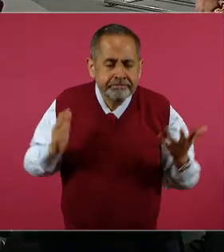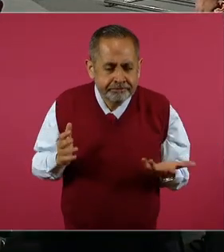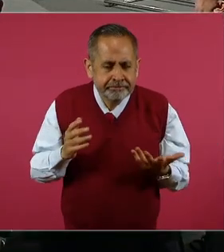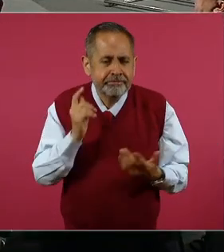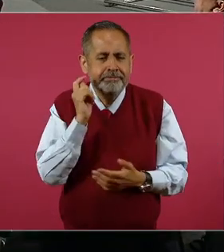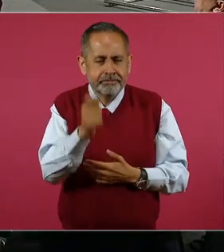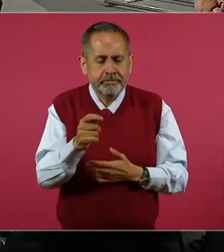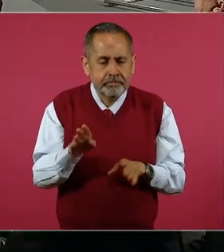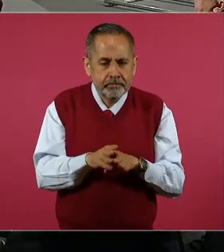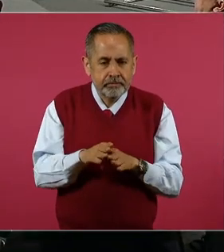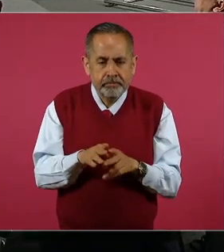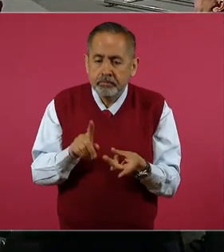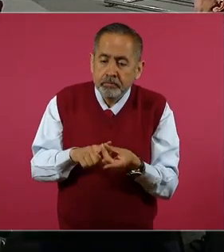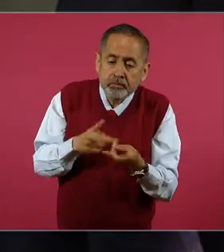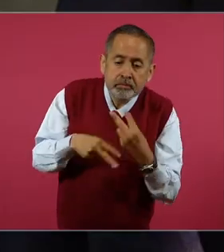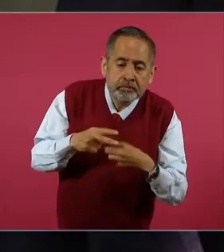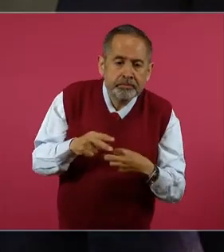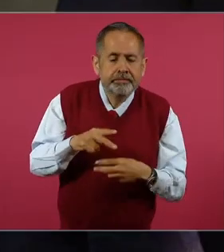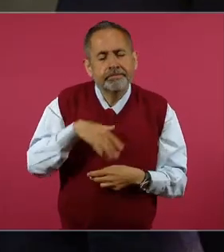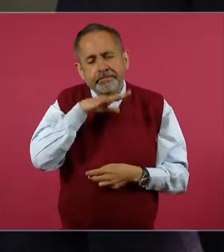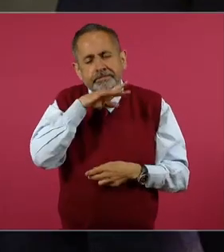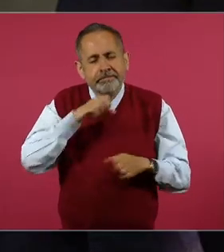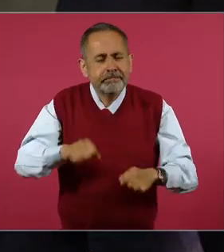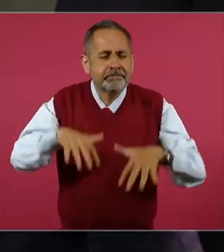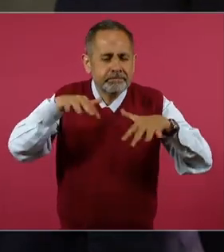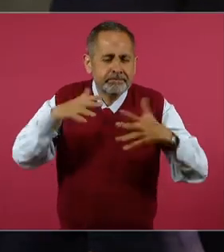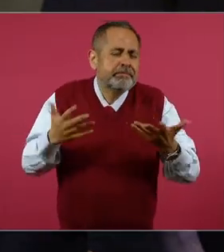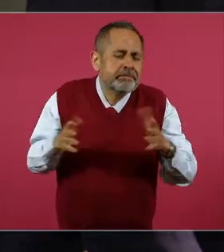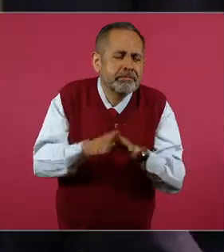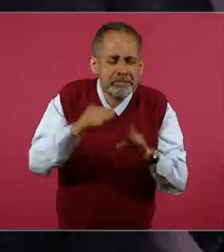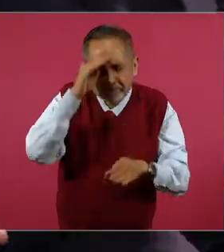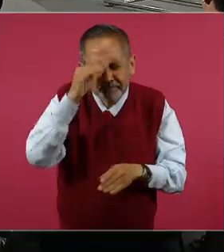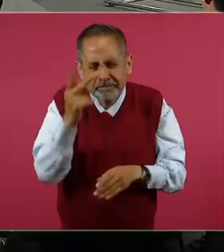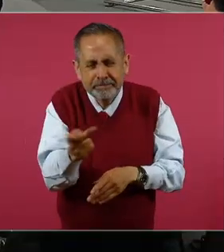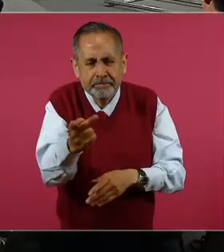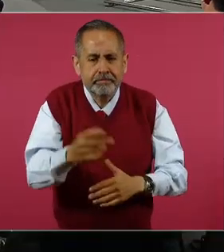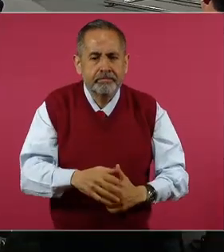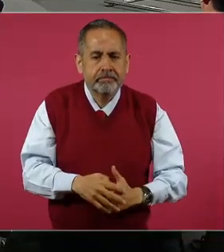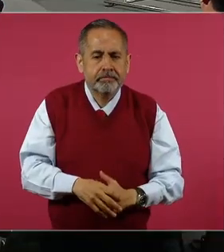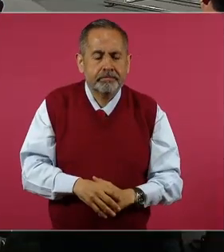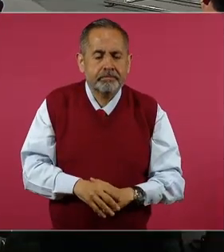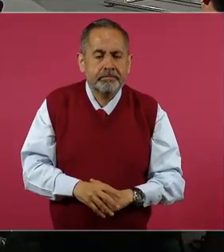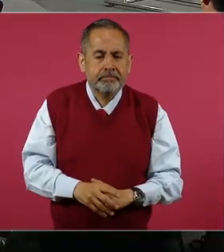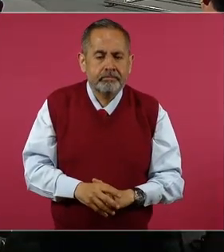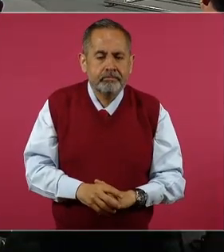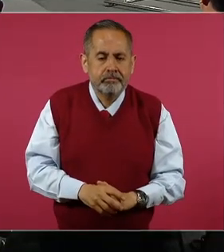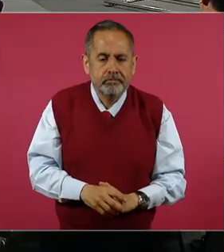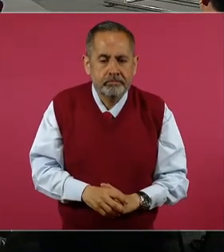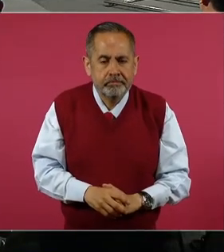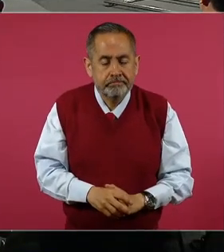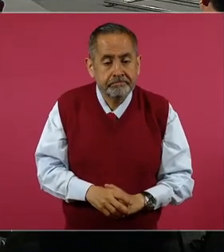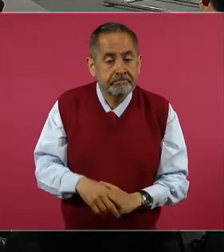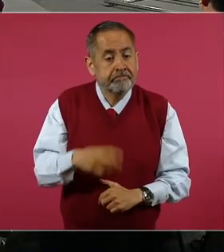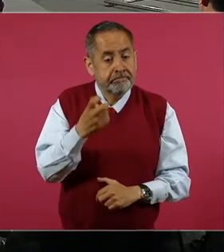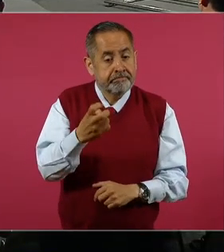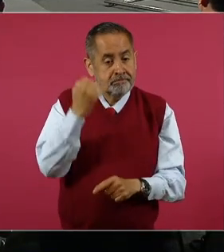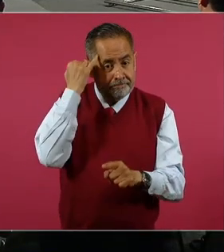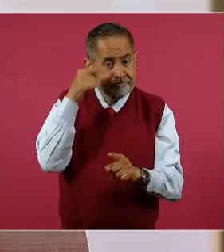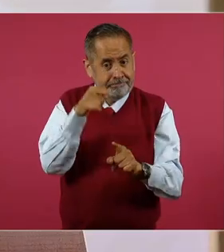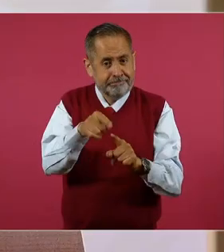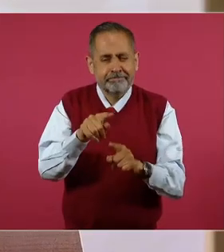ver con el origen de la basura. ¿Qué pensaría al respecto, presidente? Pues que hay que fomentar esas